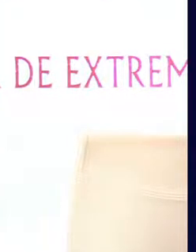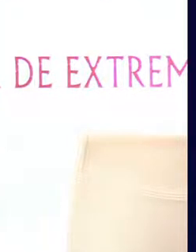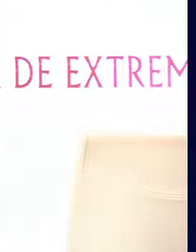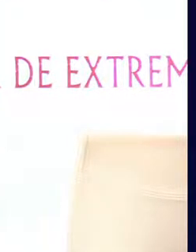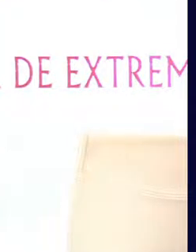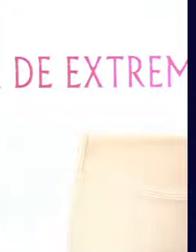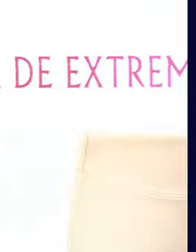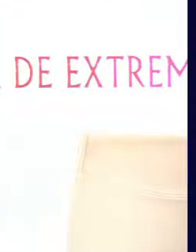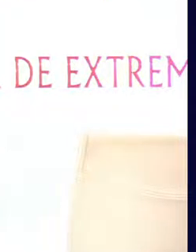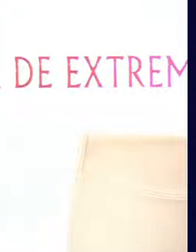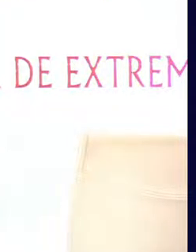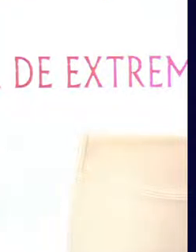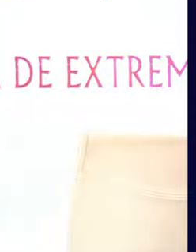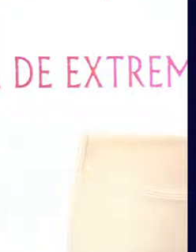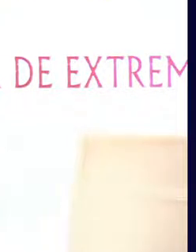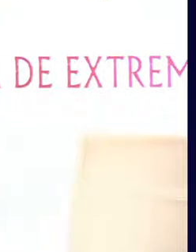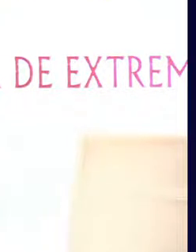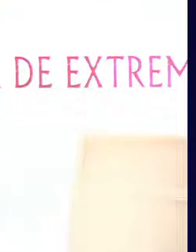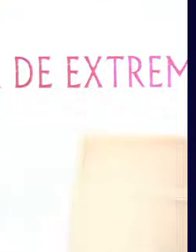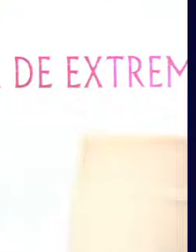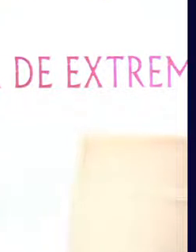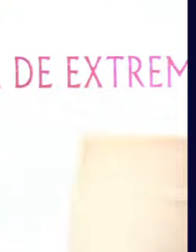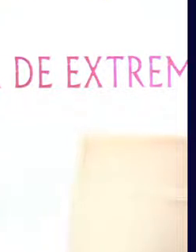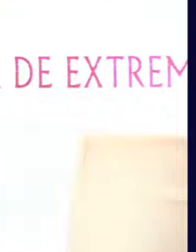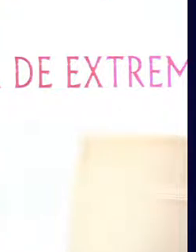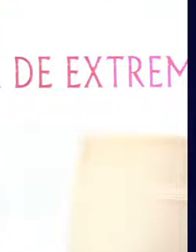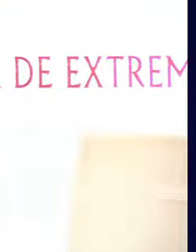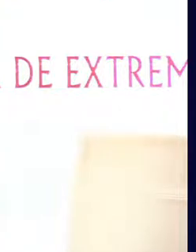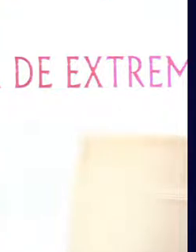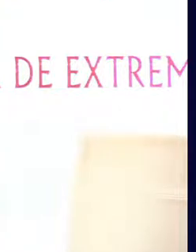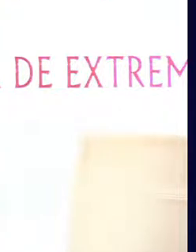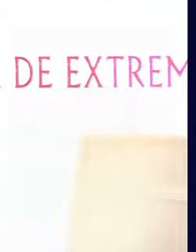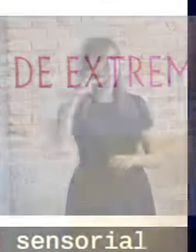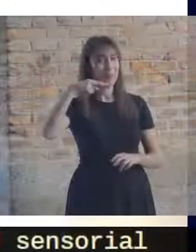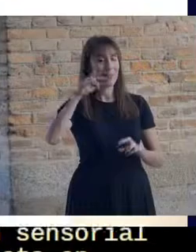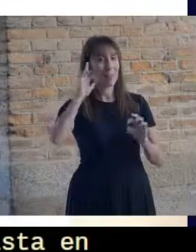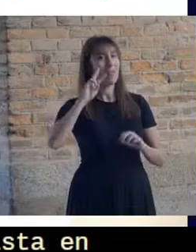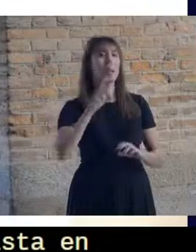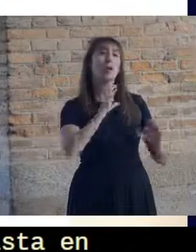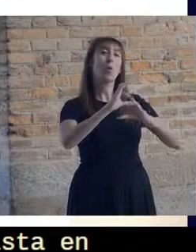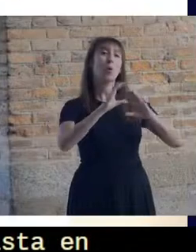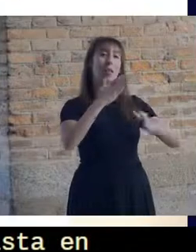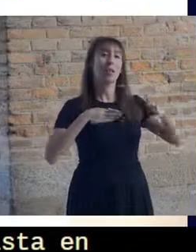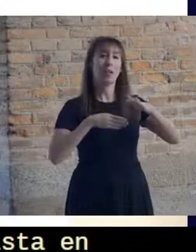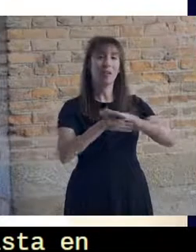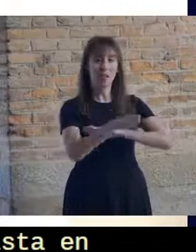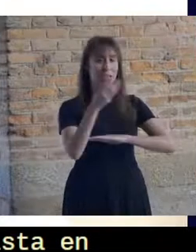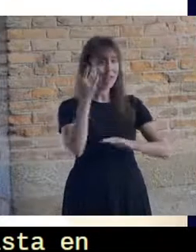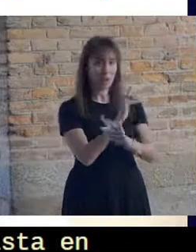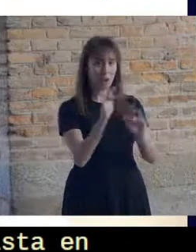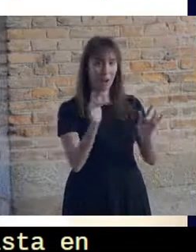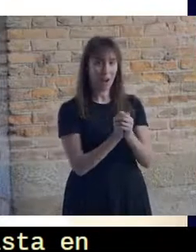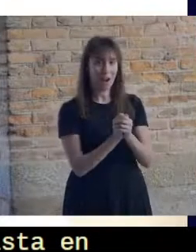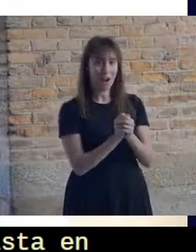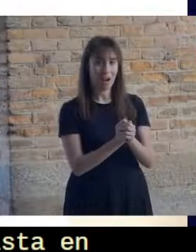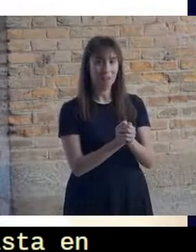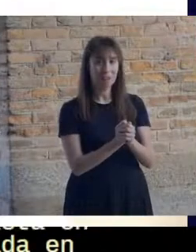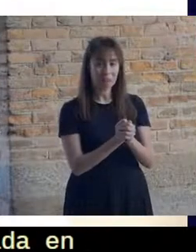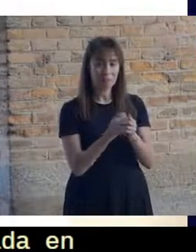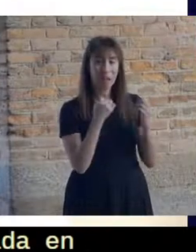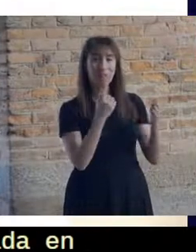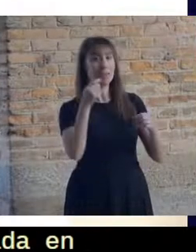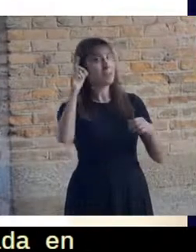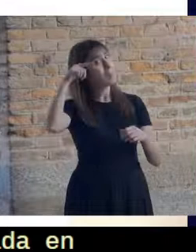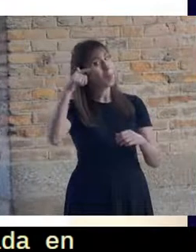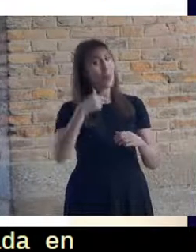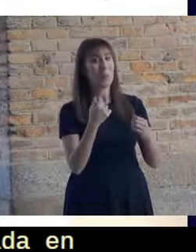ello Contamos con Eva guerra Ramos especialista en comunicación y accesibilidad sensorial es diplomada de magisterio